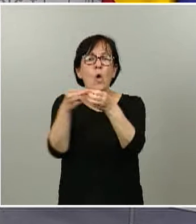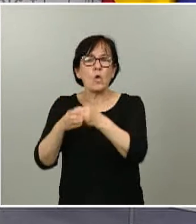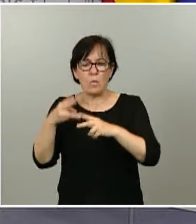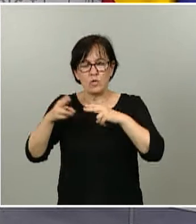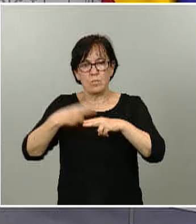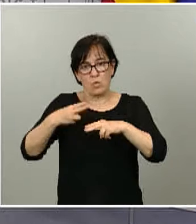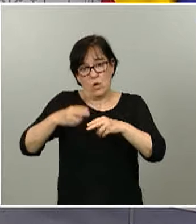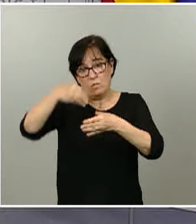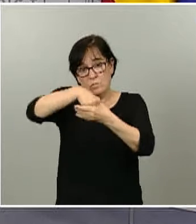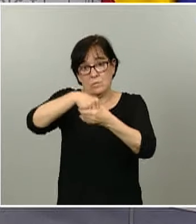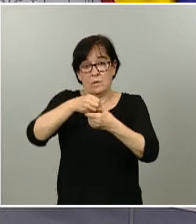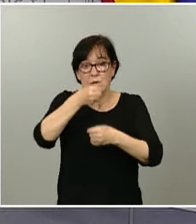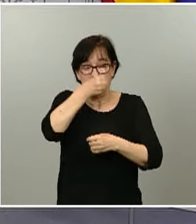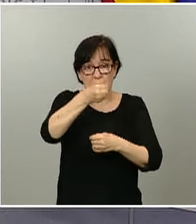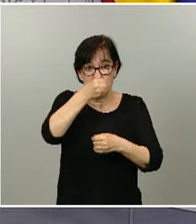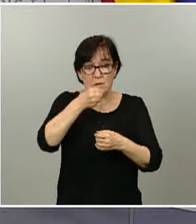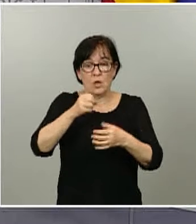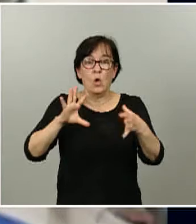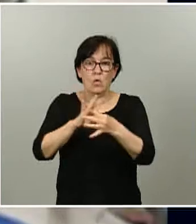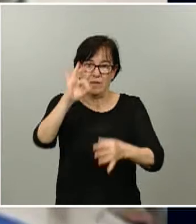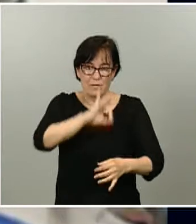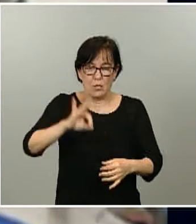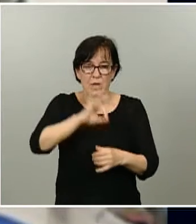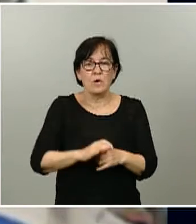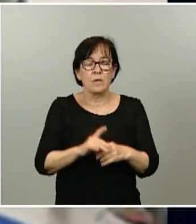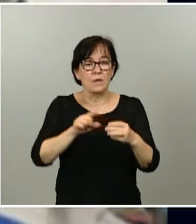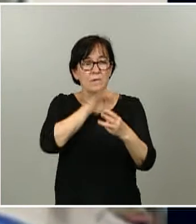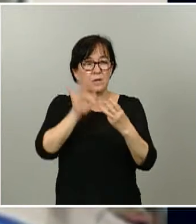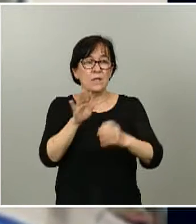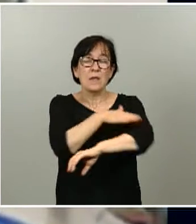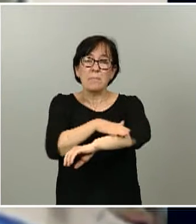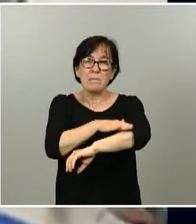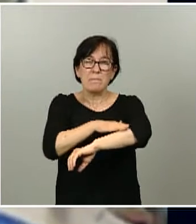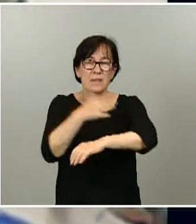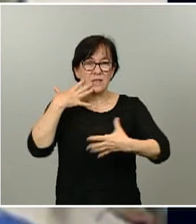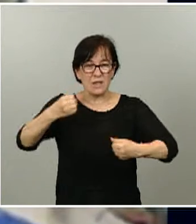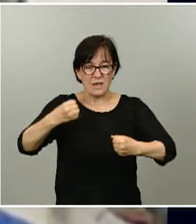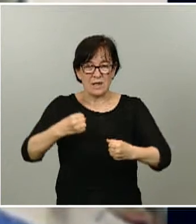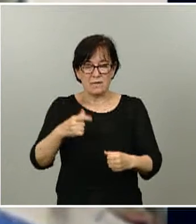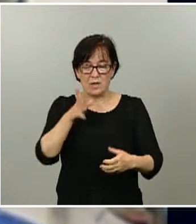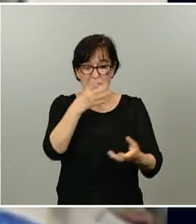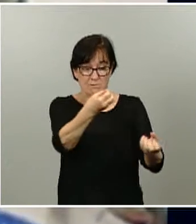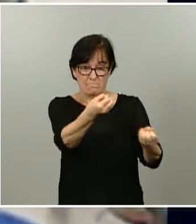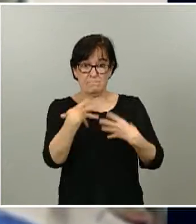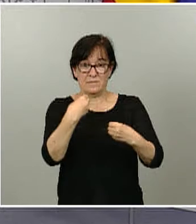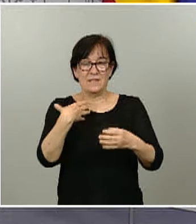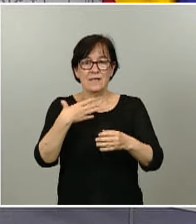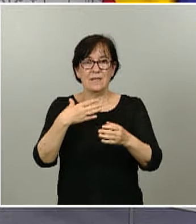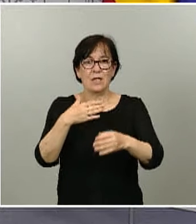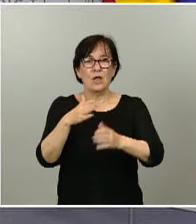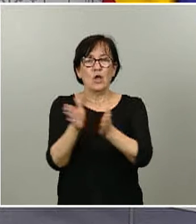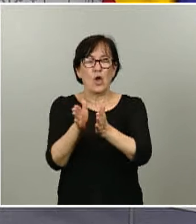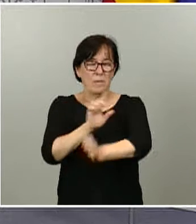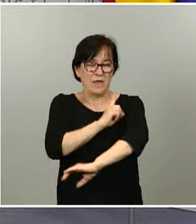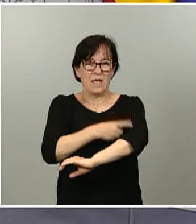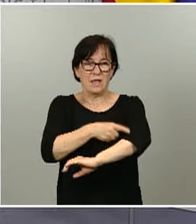Socialista y de Unidas Podemos. Y por último, para el ministro Illa, una cuestión que me trasladan los compañeros de Deportes. ¿El Ministerio accederá